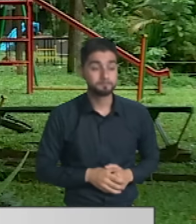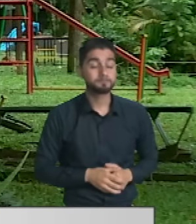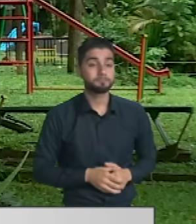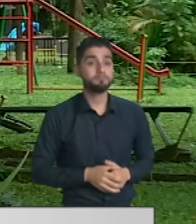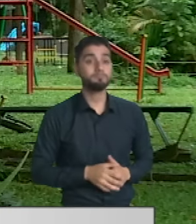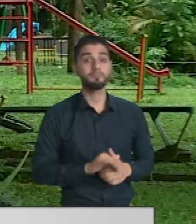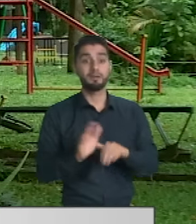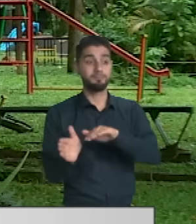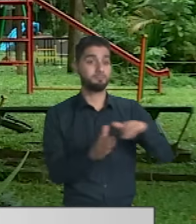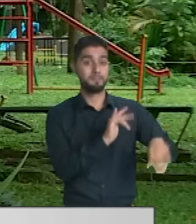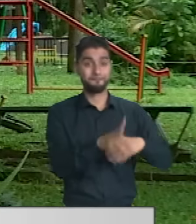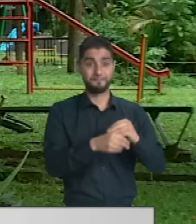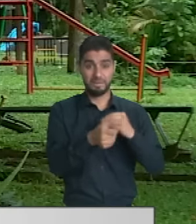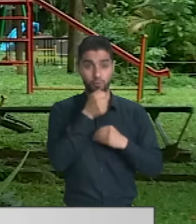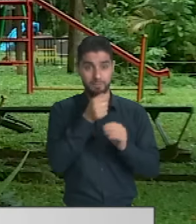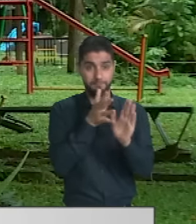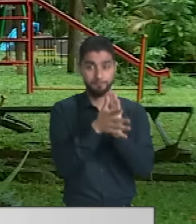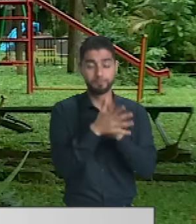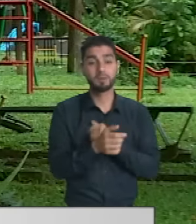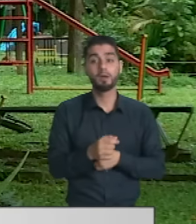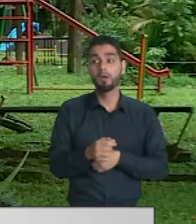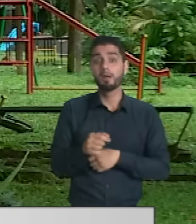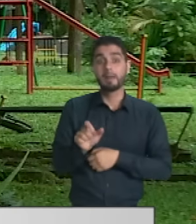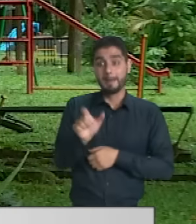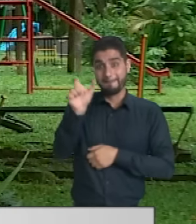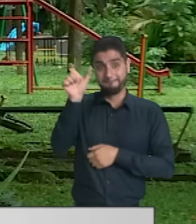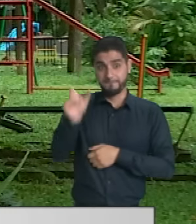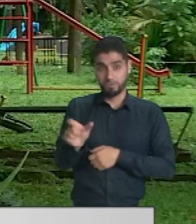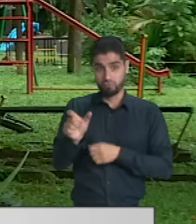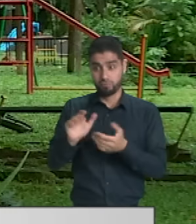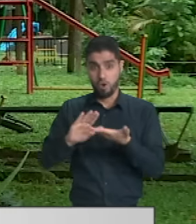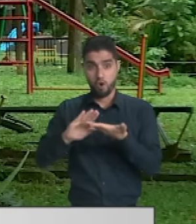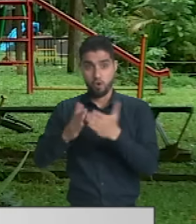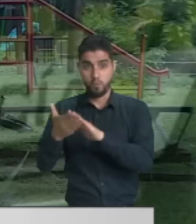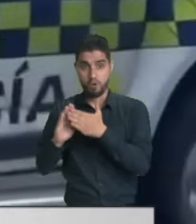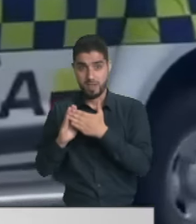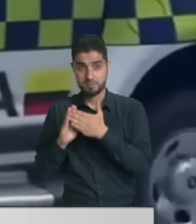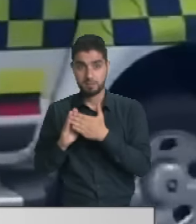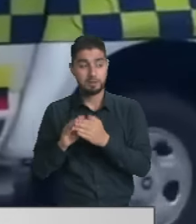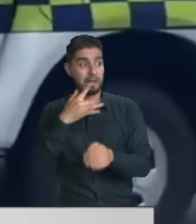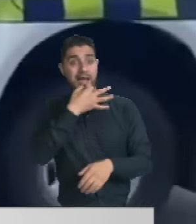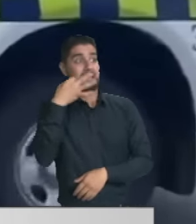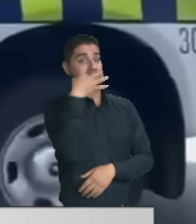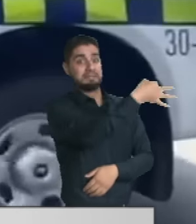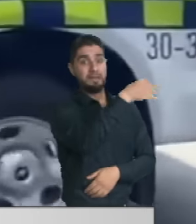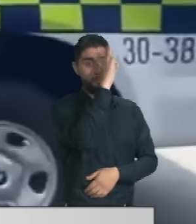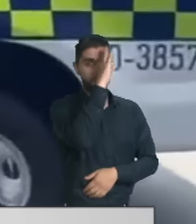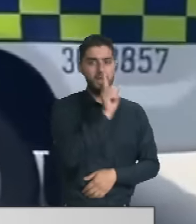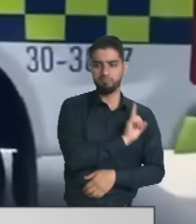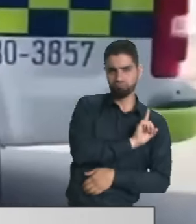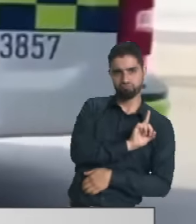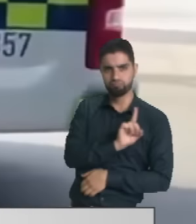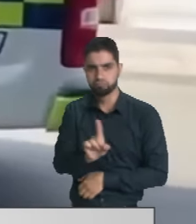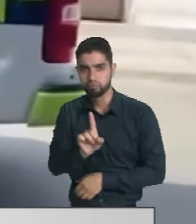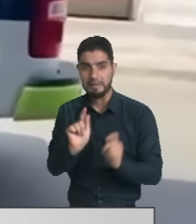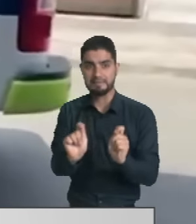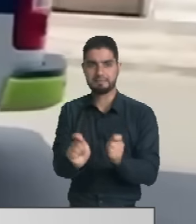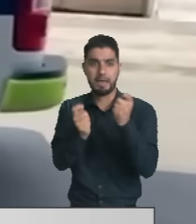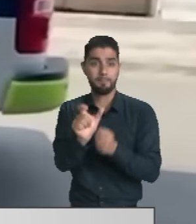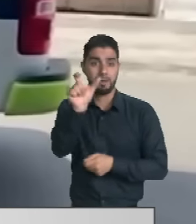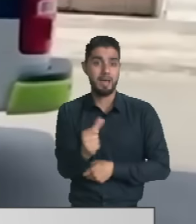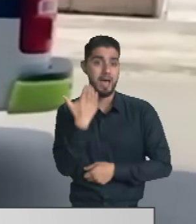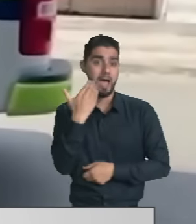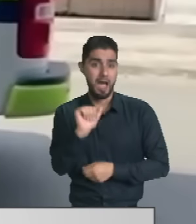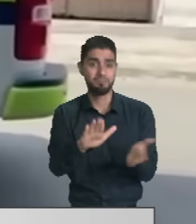de la comunidad, la policía logró evitar un feminicidio aquí en el Valle del Cauca. Una desgarradora imagen se encontraron